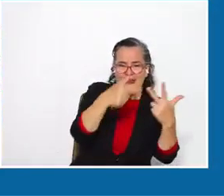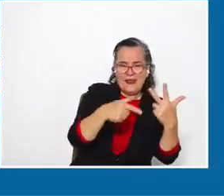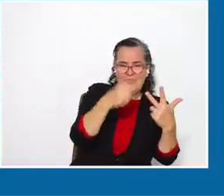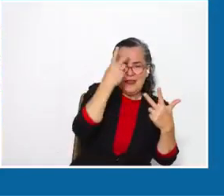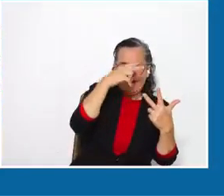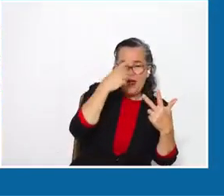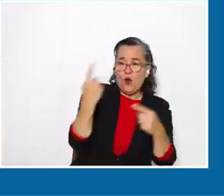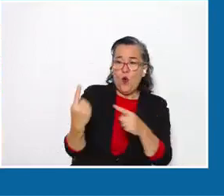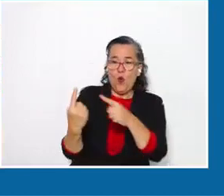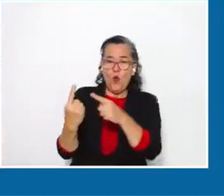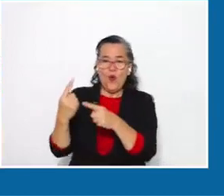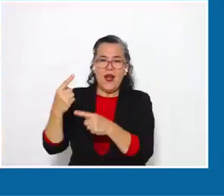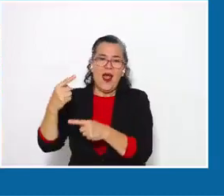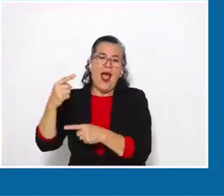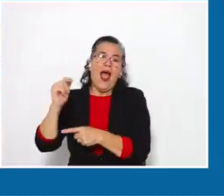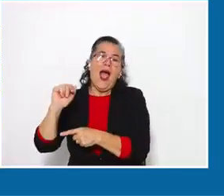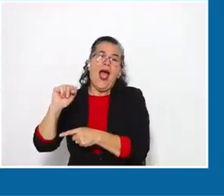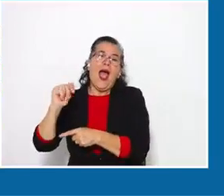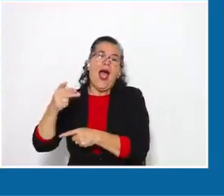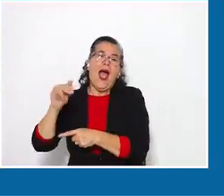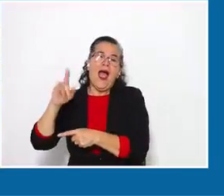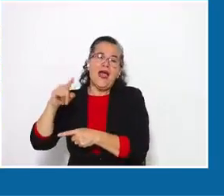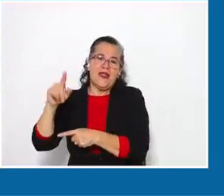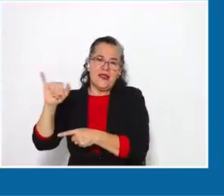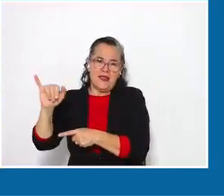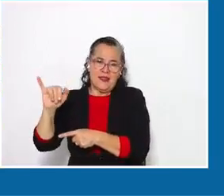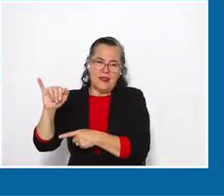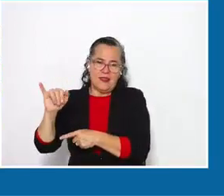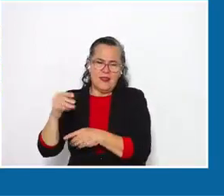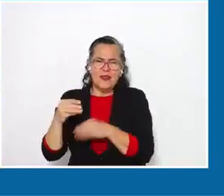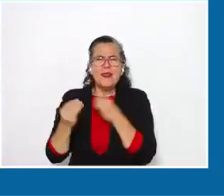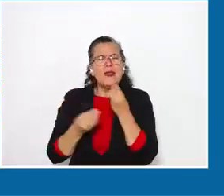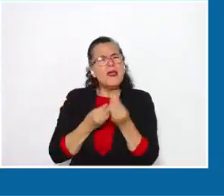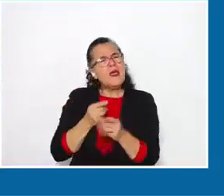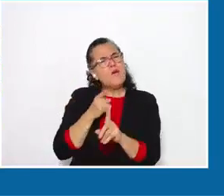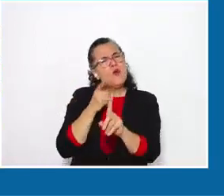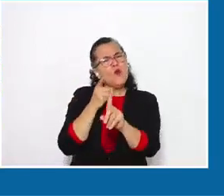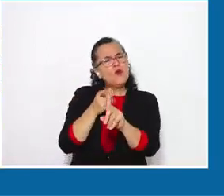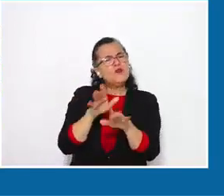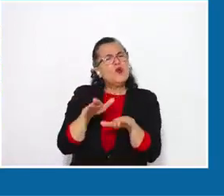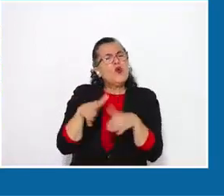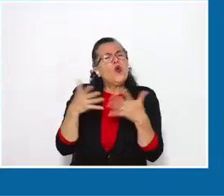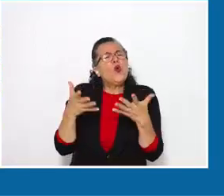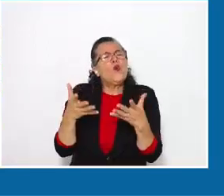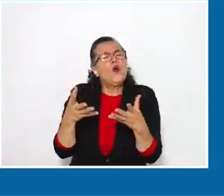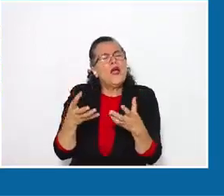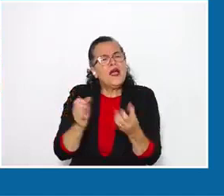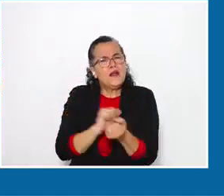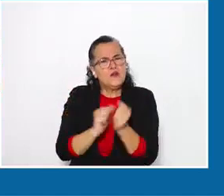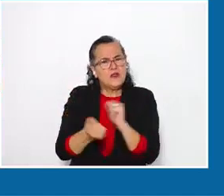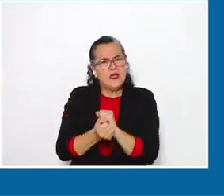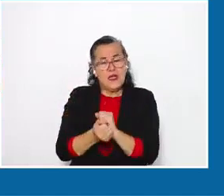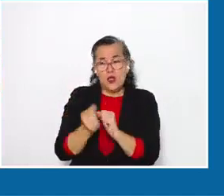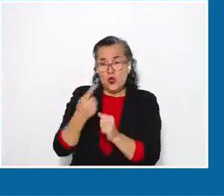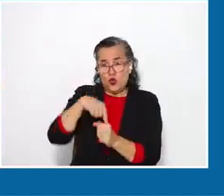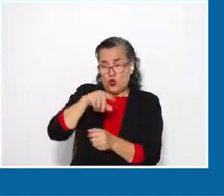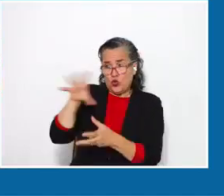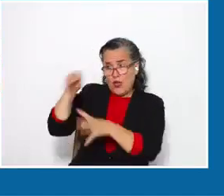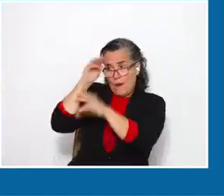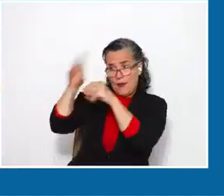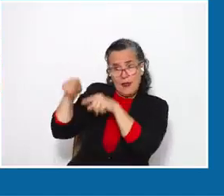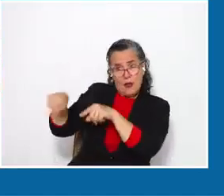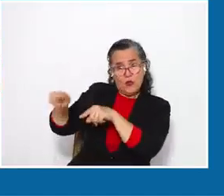el propósito es cómo hacemos para cambiar, también aprendemos de ellos, no queremos que copien un modelo, sino